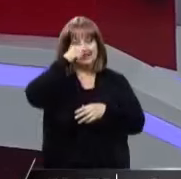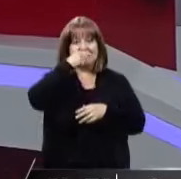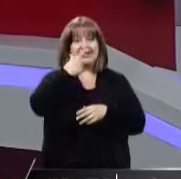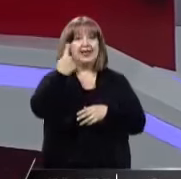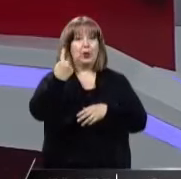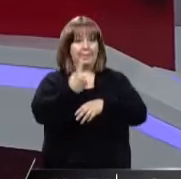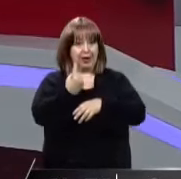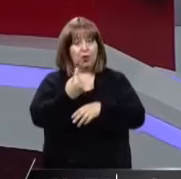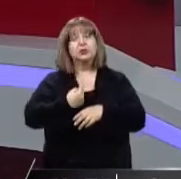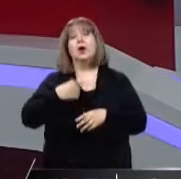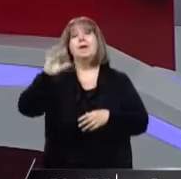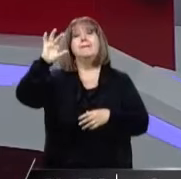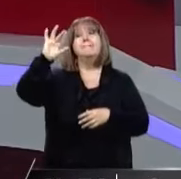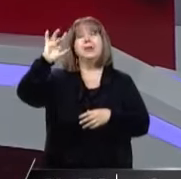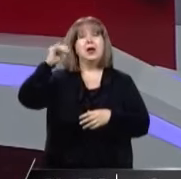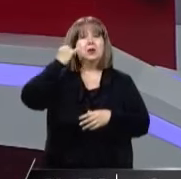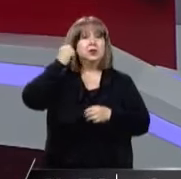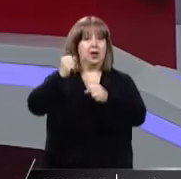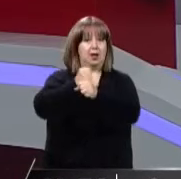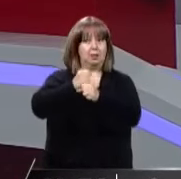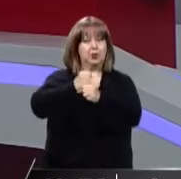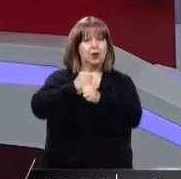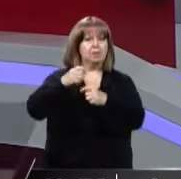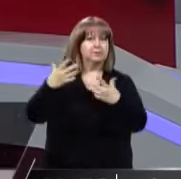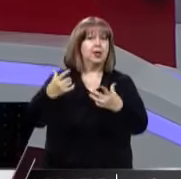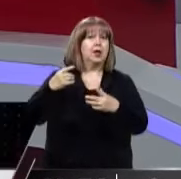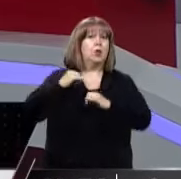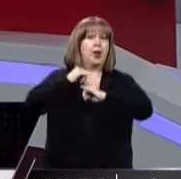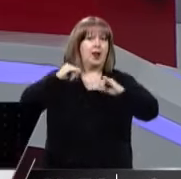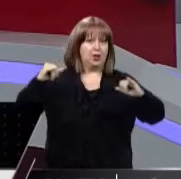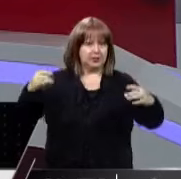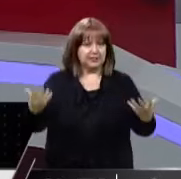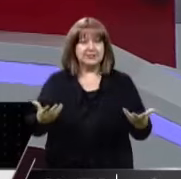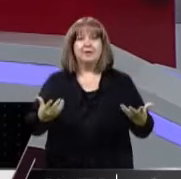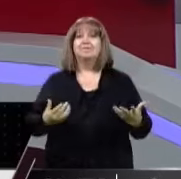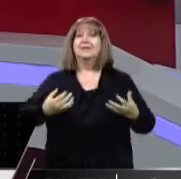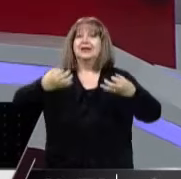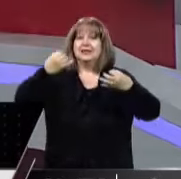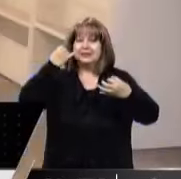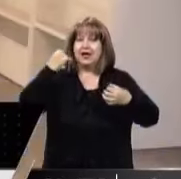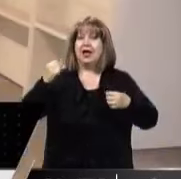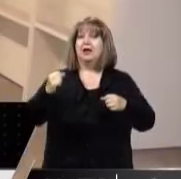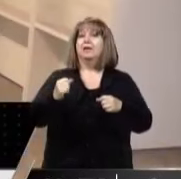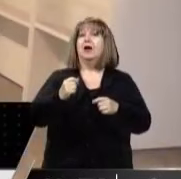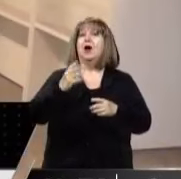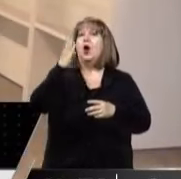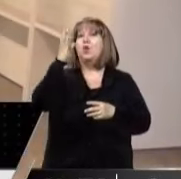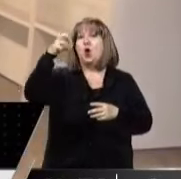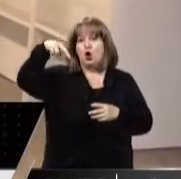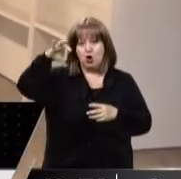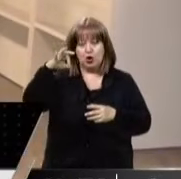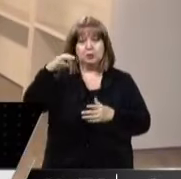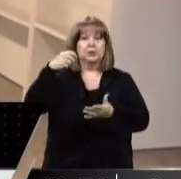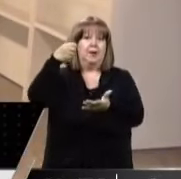Este miércoles terminó por confirmarse a nivel nacional una noticia que era largamente esperada. Habrá finalmente un bono para